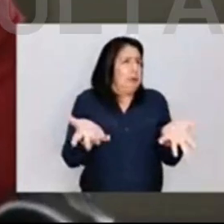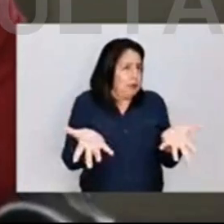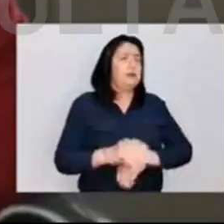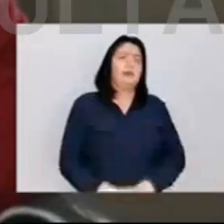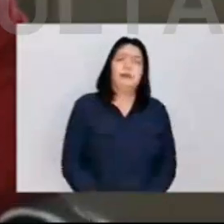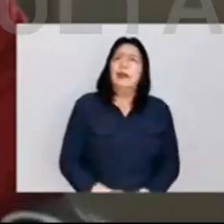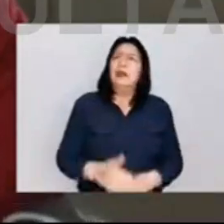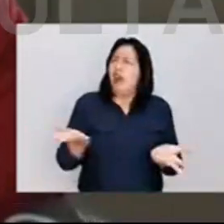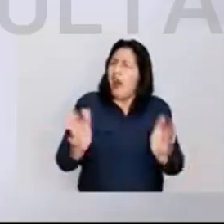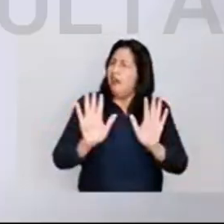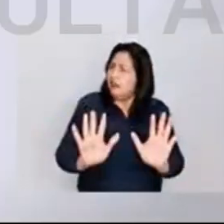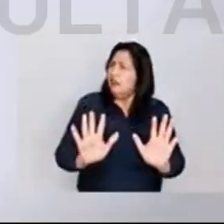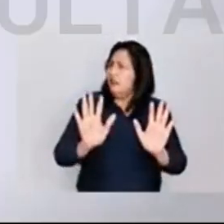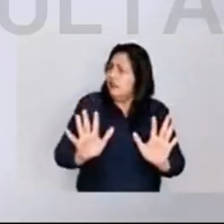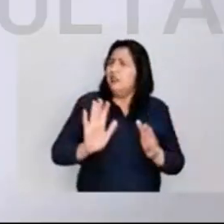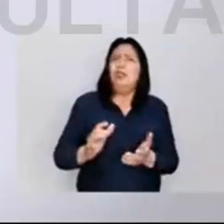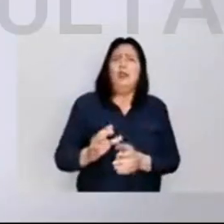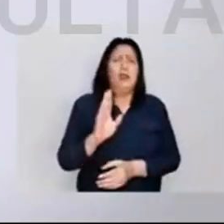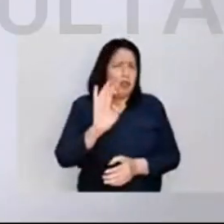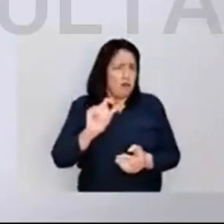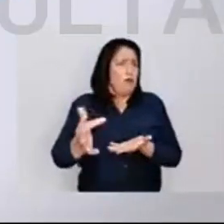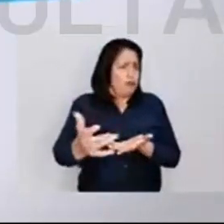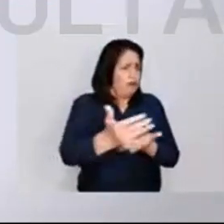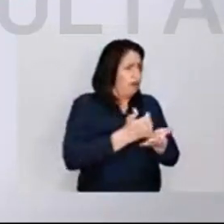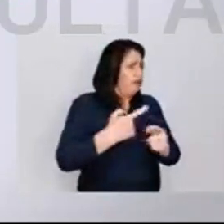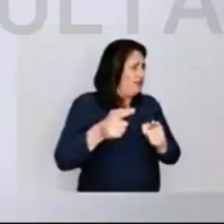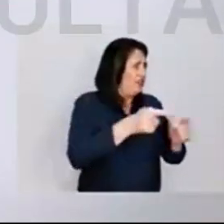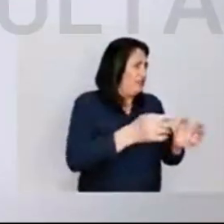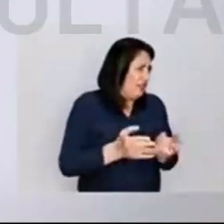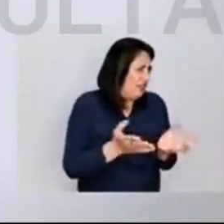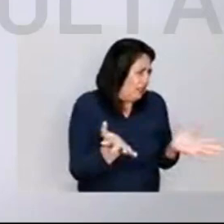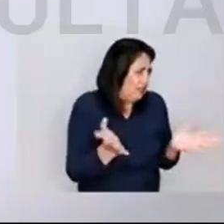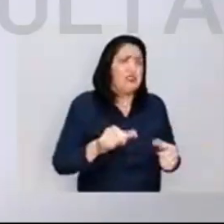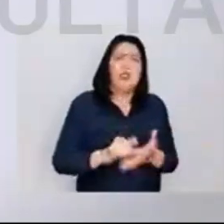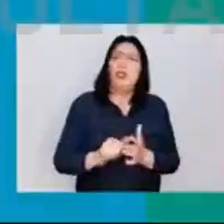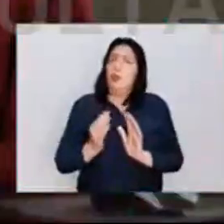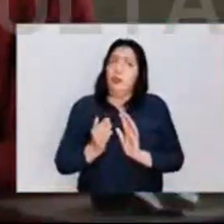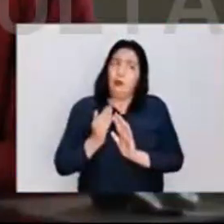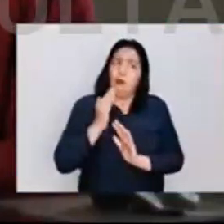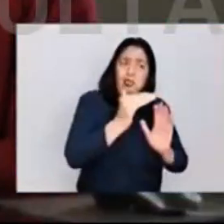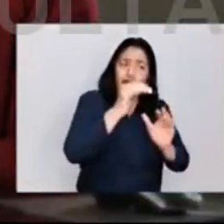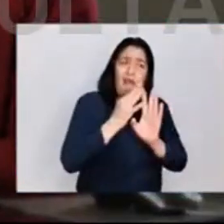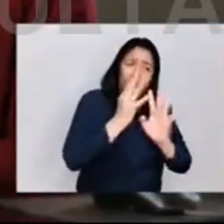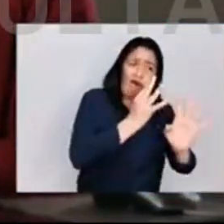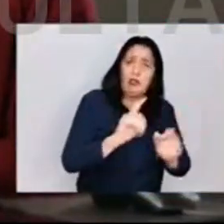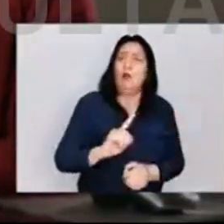atención autorizado. Tranquilo nomás, que este bono tendrá varias formas para cobrar. No vayas a la